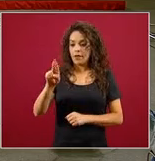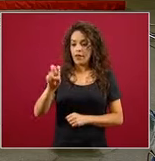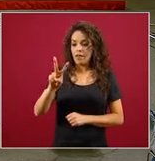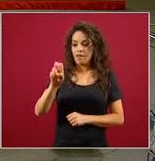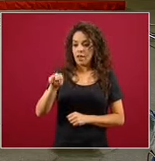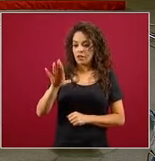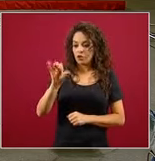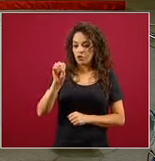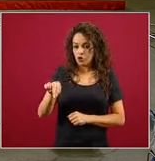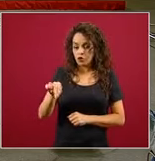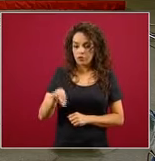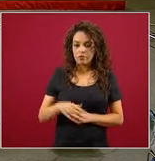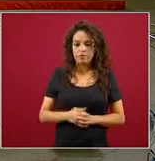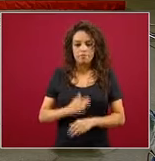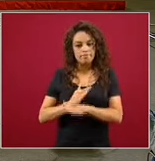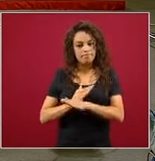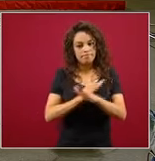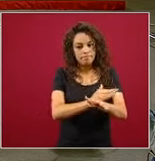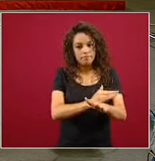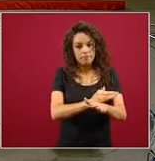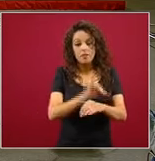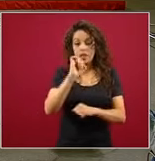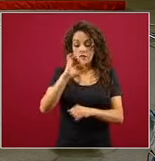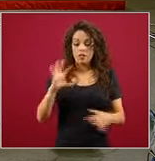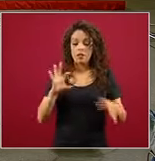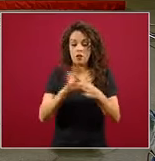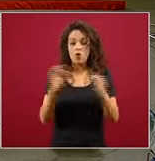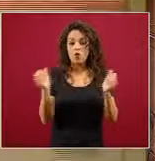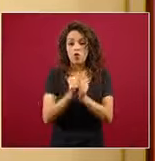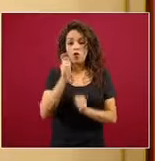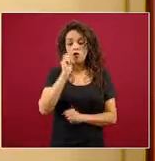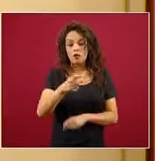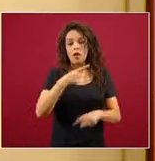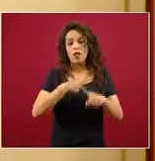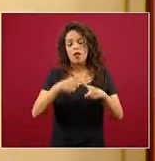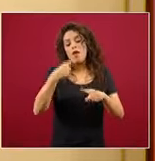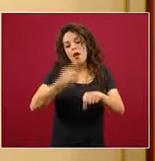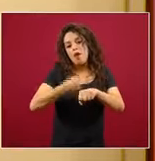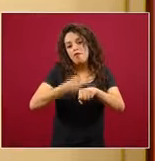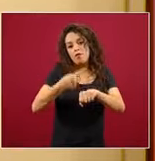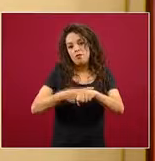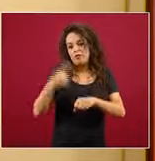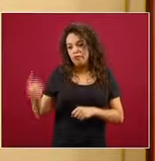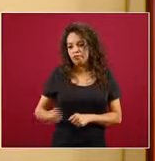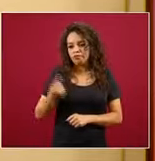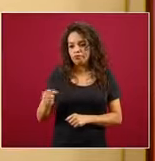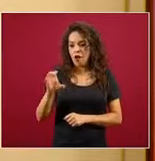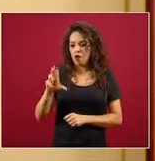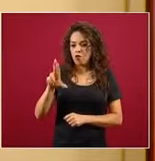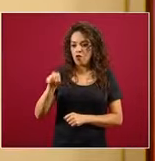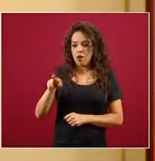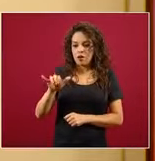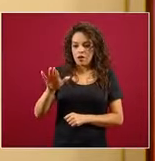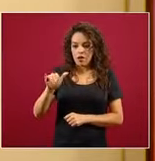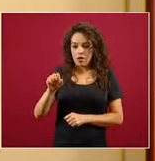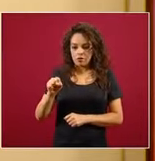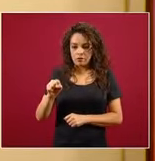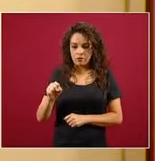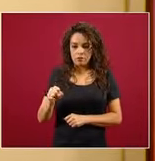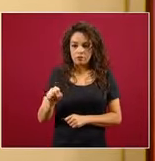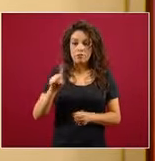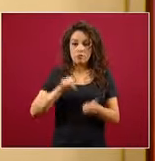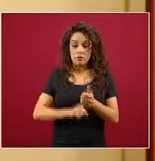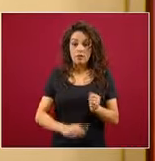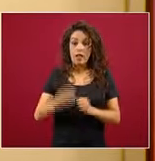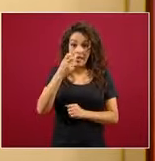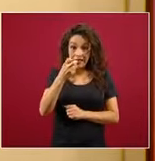especialmente sí ligado mucho a las enfermedades crónicas. Gran parte de los componentes que hace a una persona adulta mayor frágil